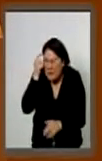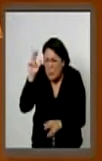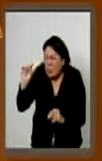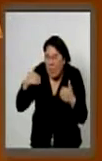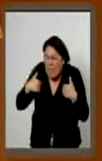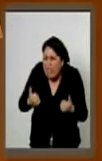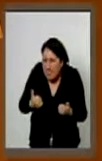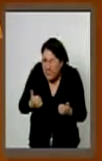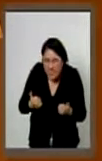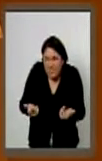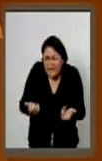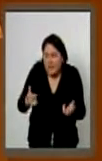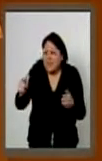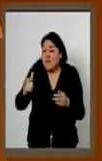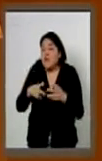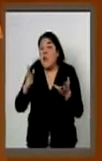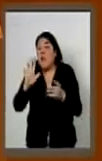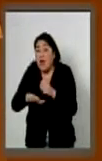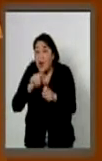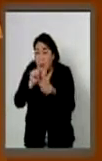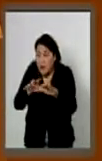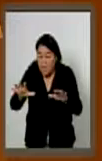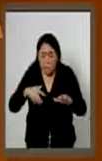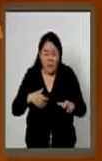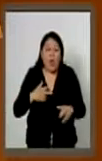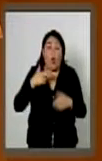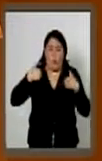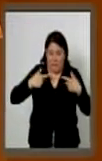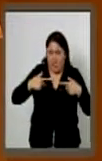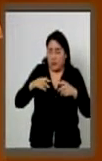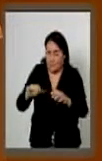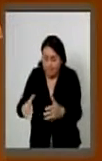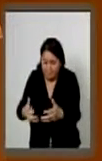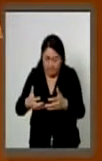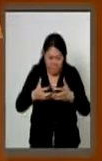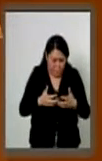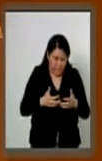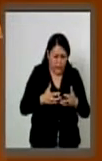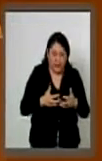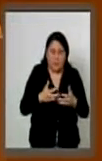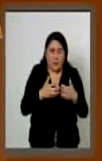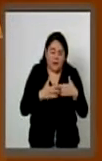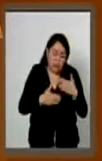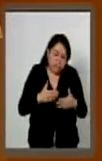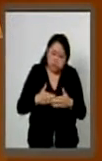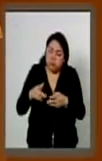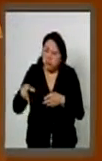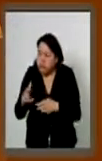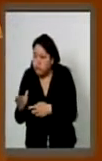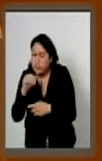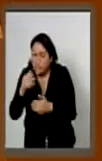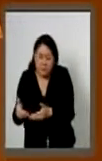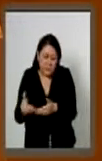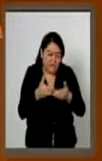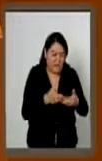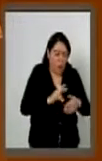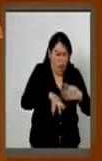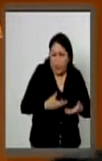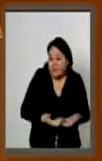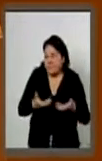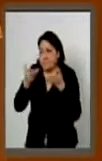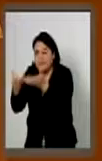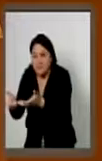silvestre, cuando es tocado por la mano humana, 15 días fuera, en cautiverio, no se puede